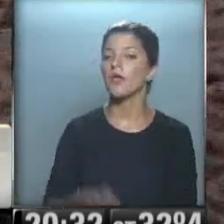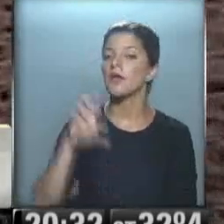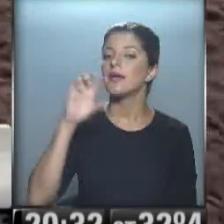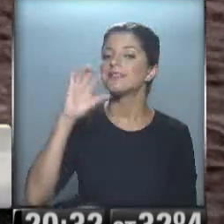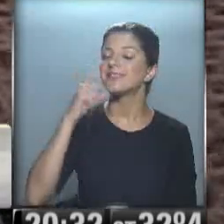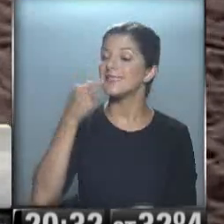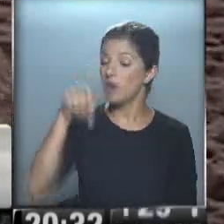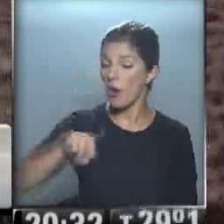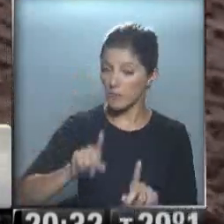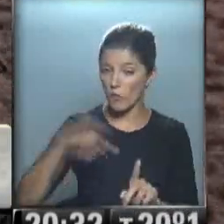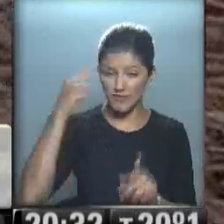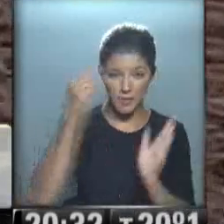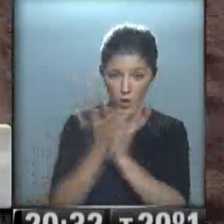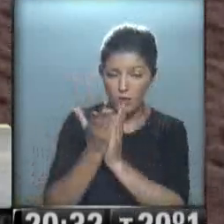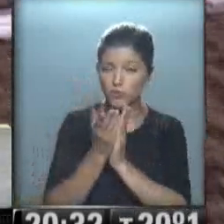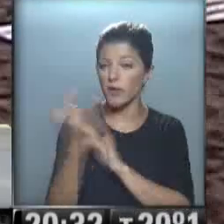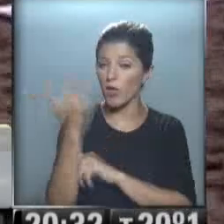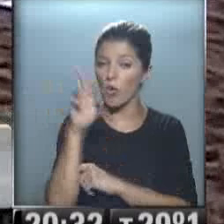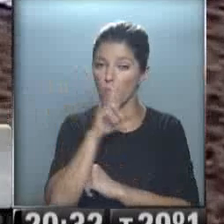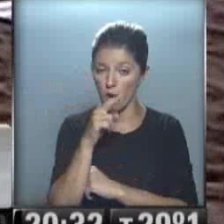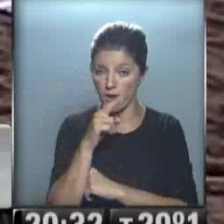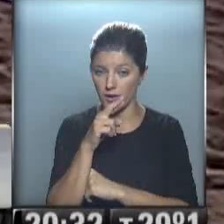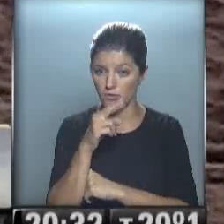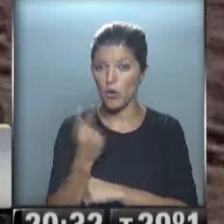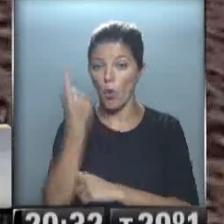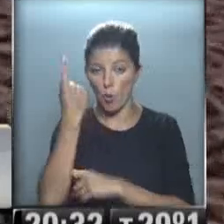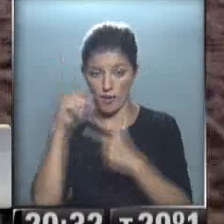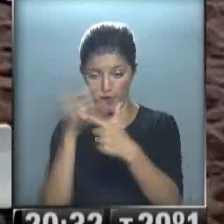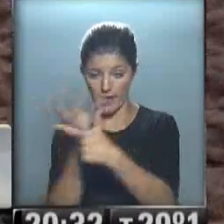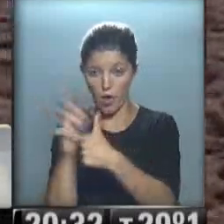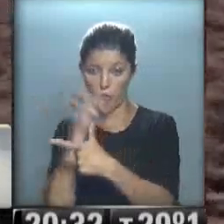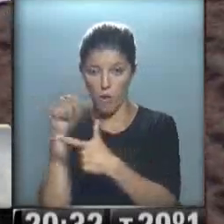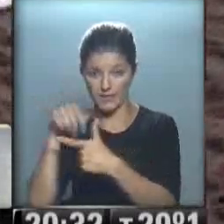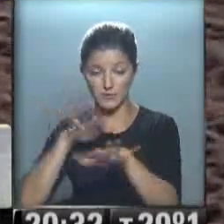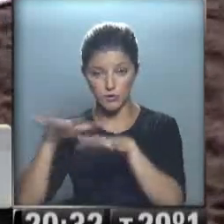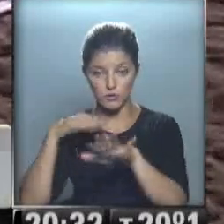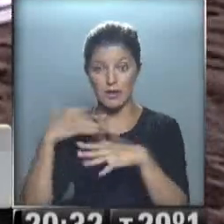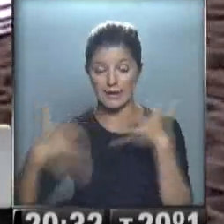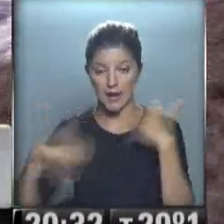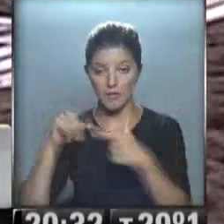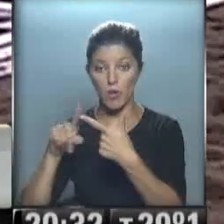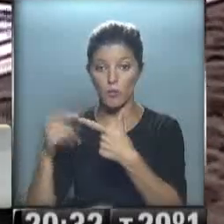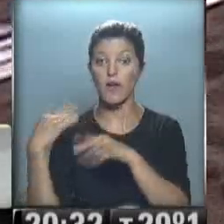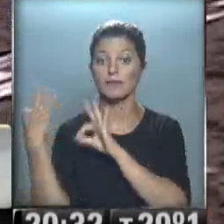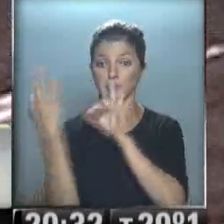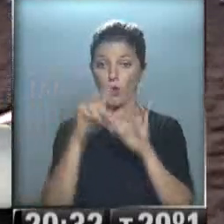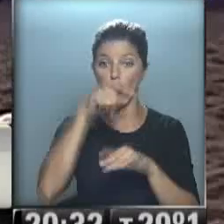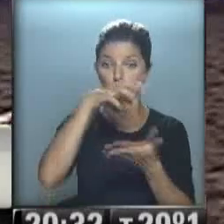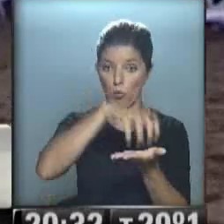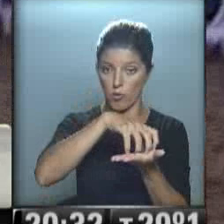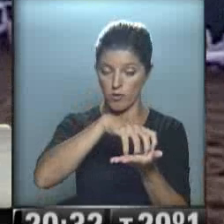Entonces la posibilidad del traslado de una de las dos mujeres que están eh más complicadas en su salud es